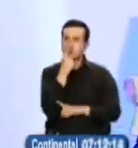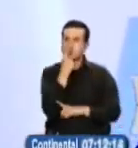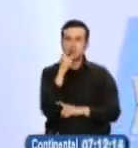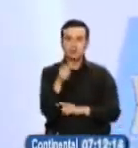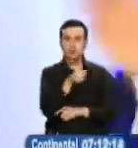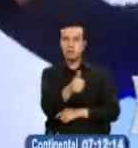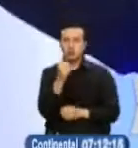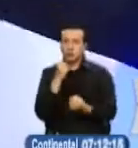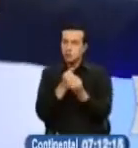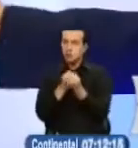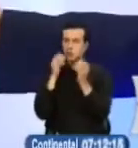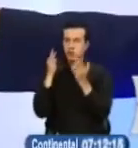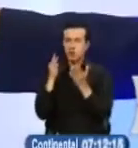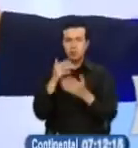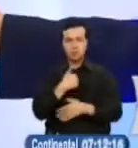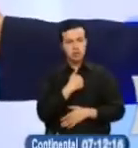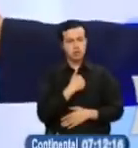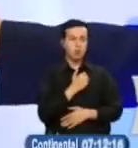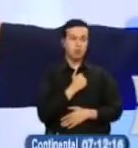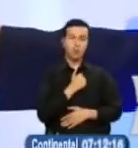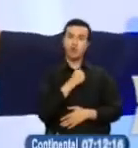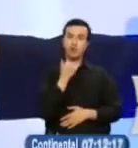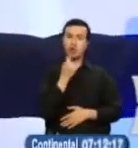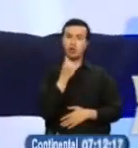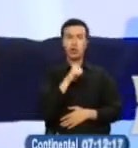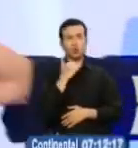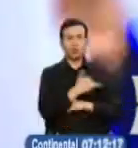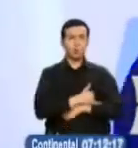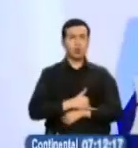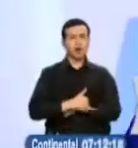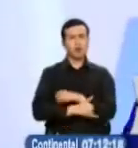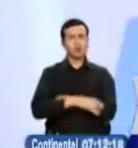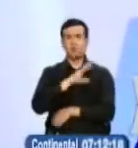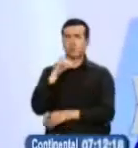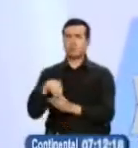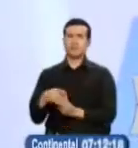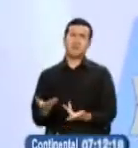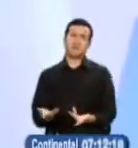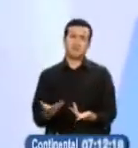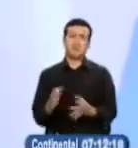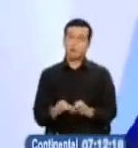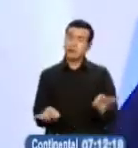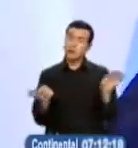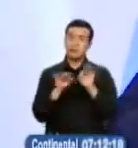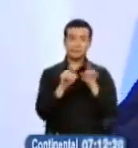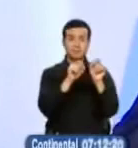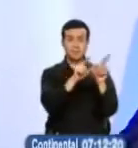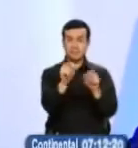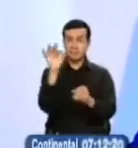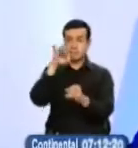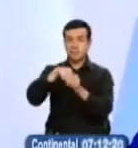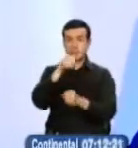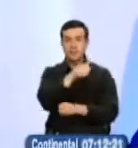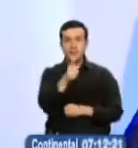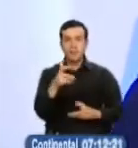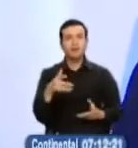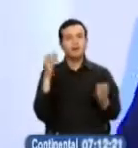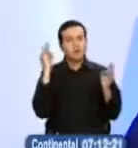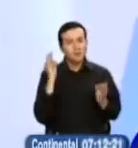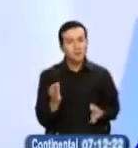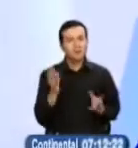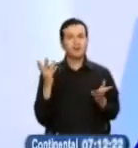colectivos, precisamente sean los que tienen los dineros en los paraísos fiscales. Por eso es tan válida la consulta, para que se impida